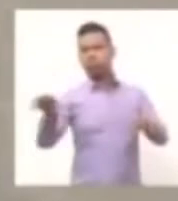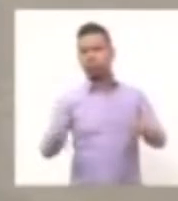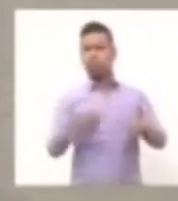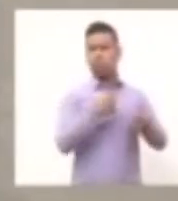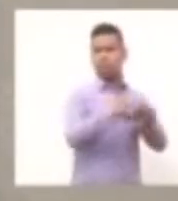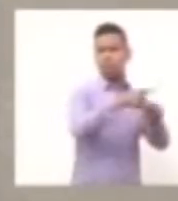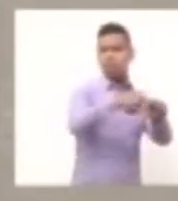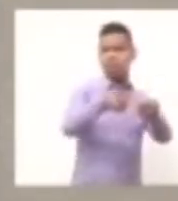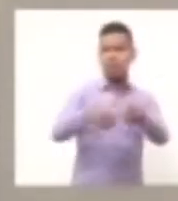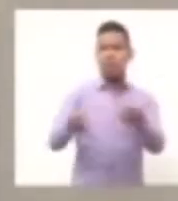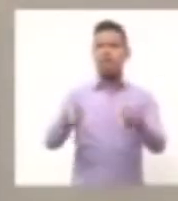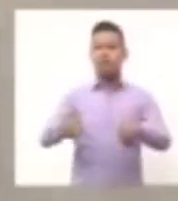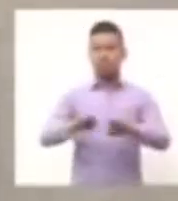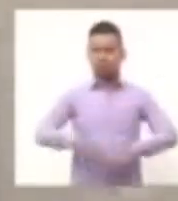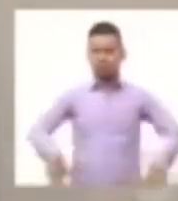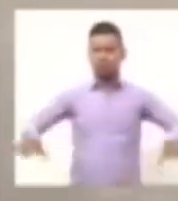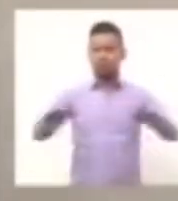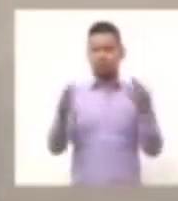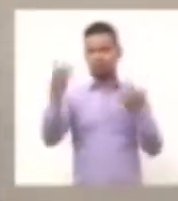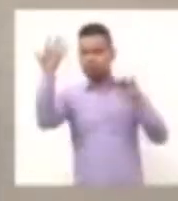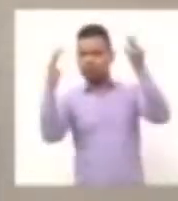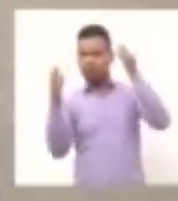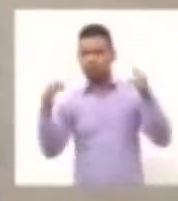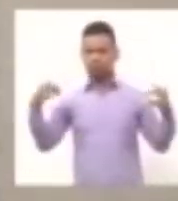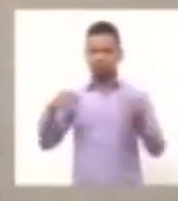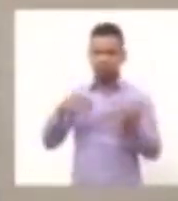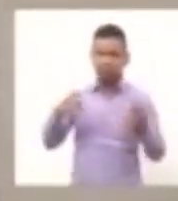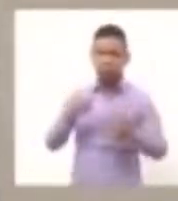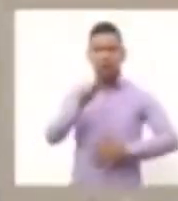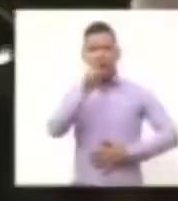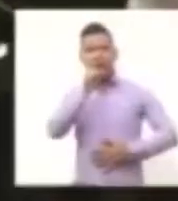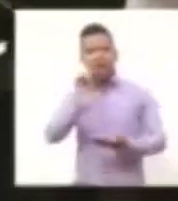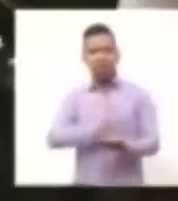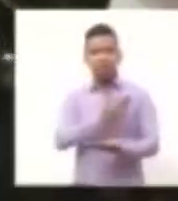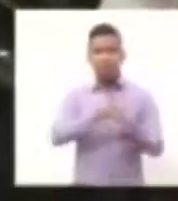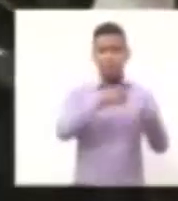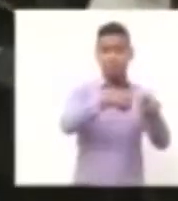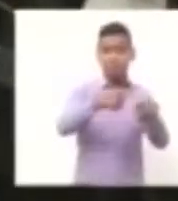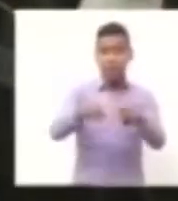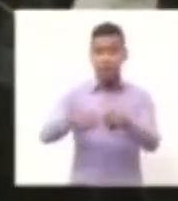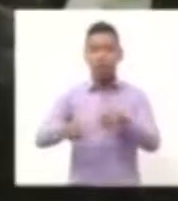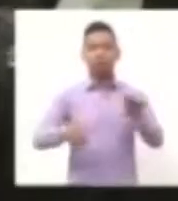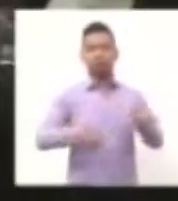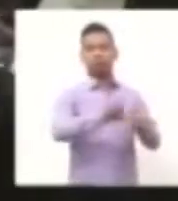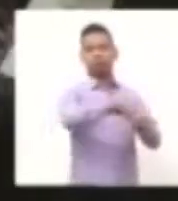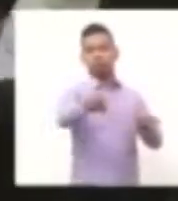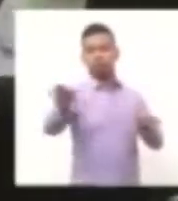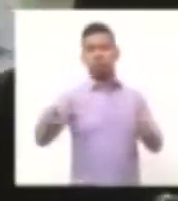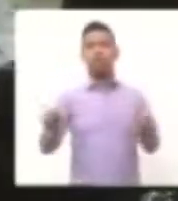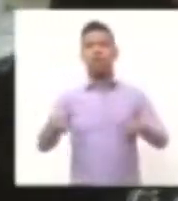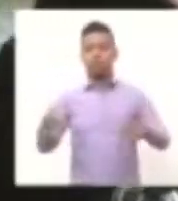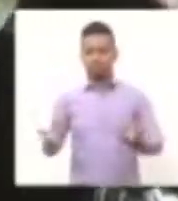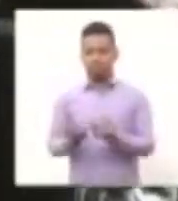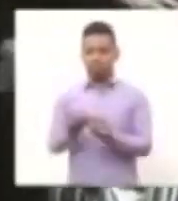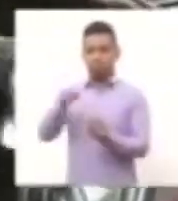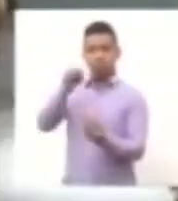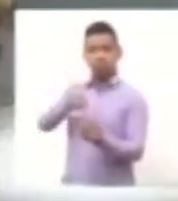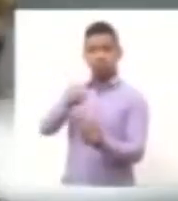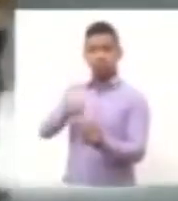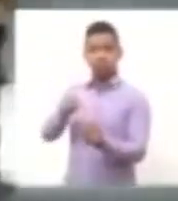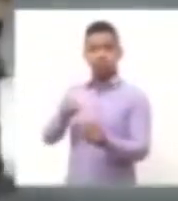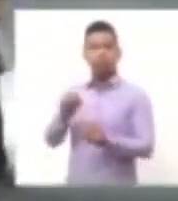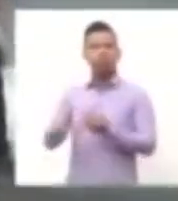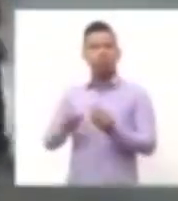escenarios establecidos para el Festival Sabanero del Acordeón y los shows musicales. También se cuenta con un puesto de mando unificado en el comando de la Policía de